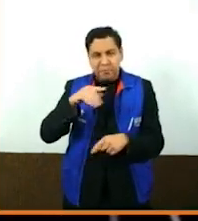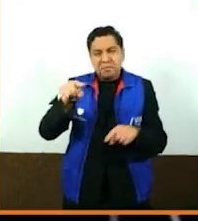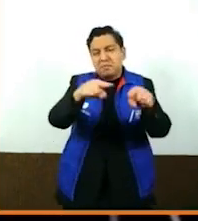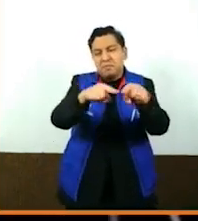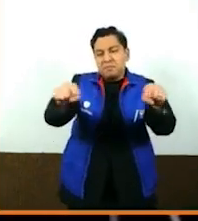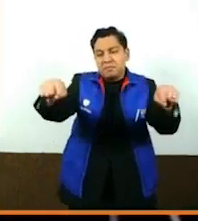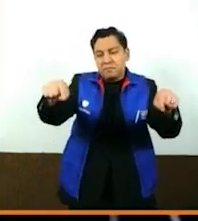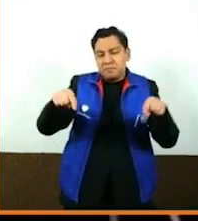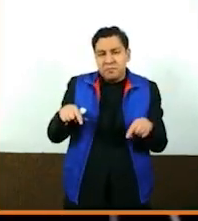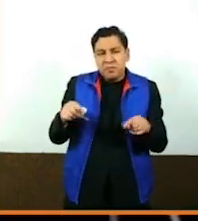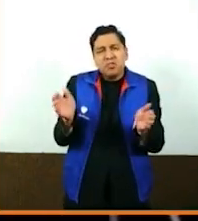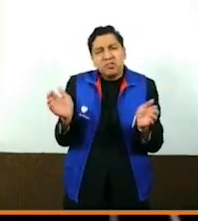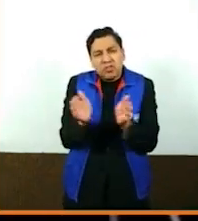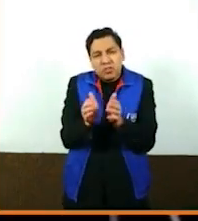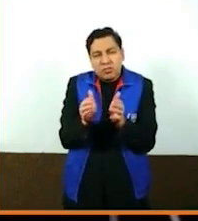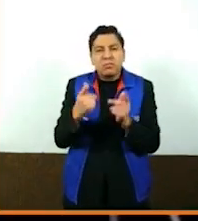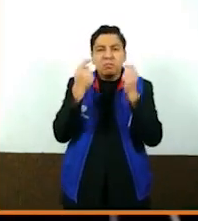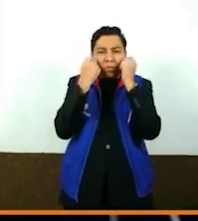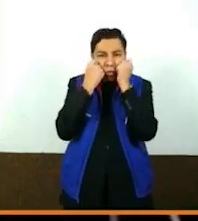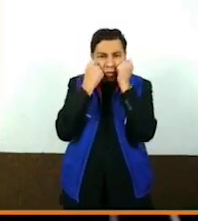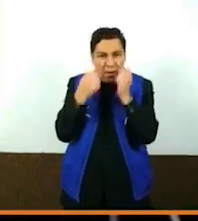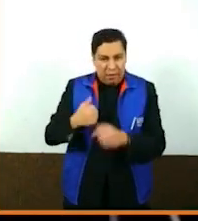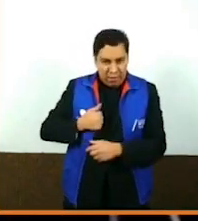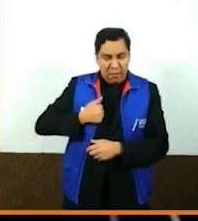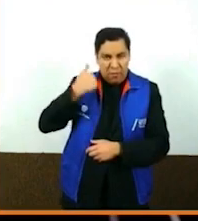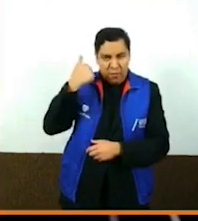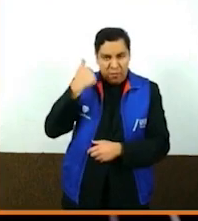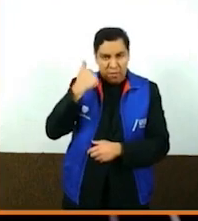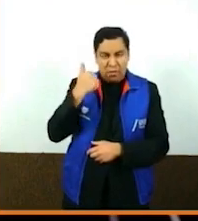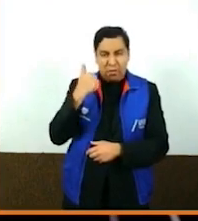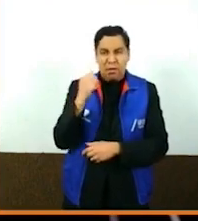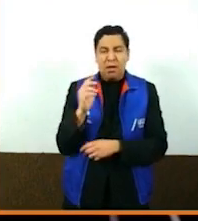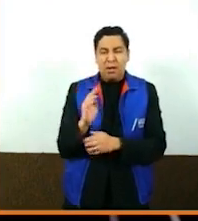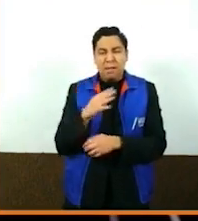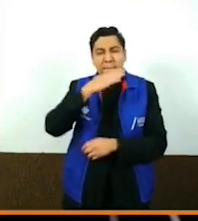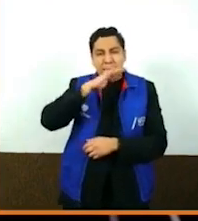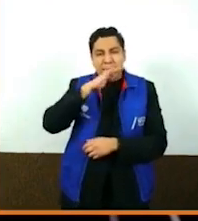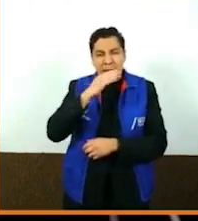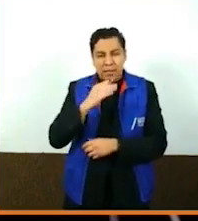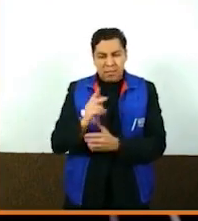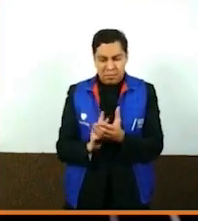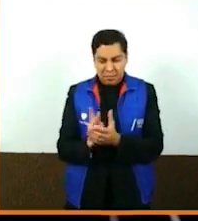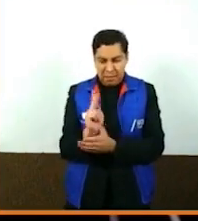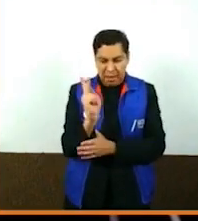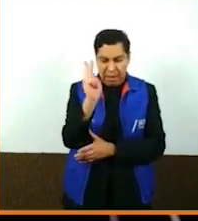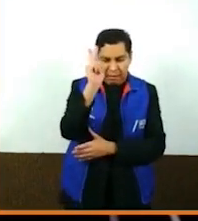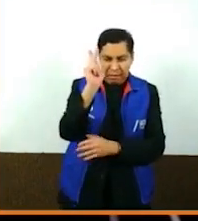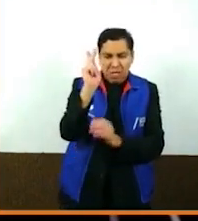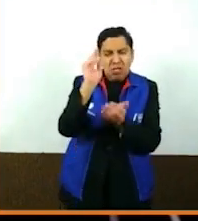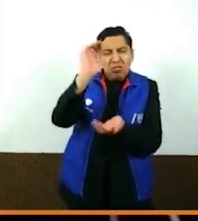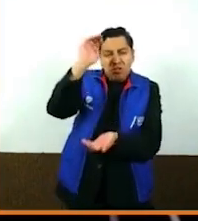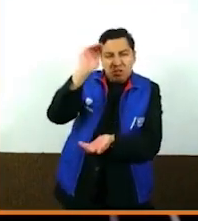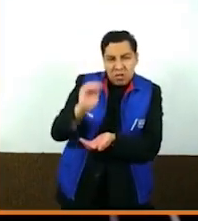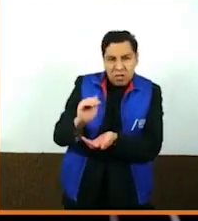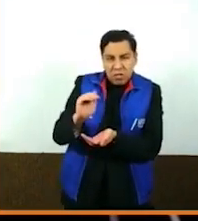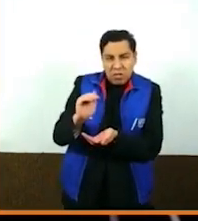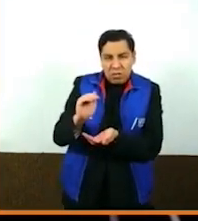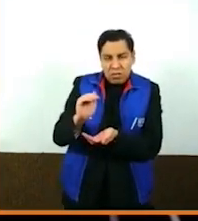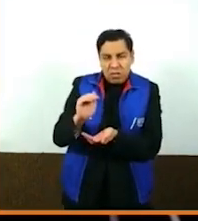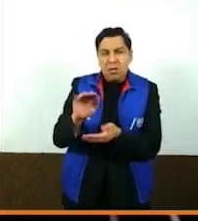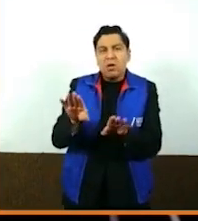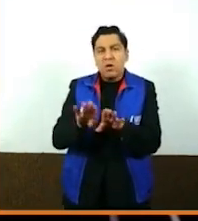también es una buena noticia. ¿Qué otra cosa significa una planta chiquita? Mayor visibilidad del cultivo y, por